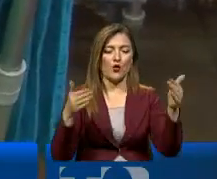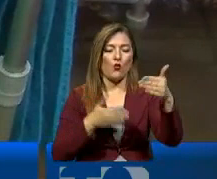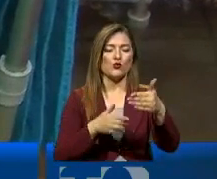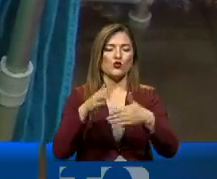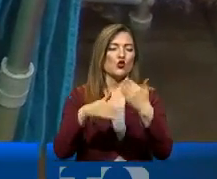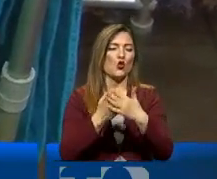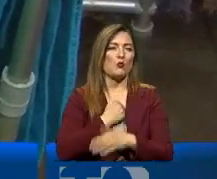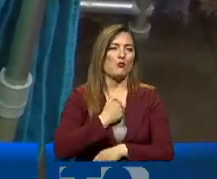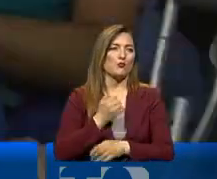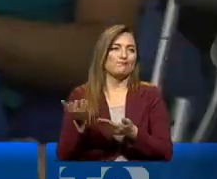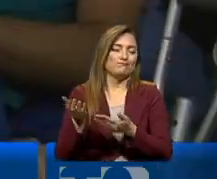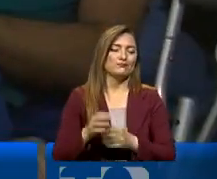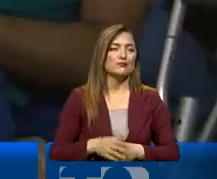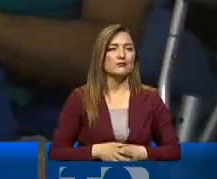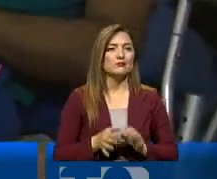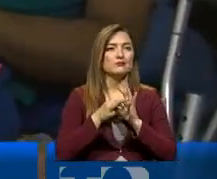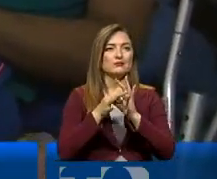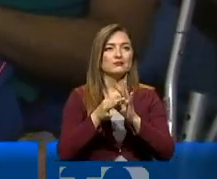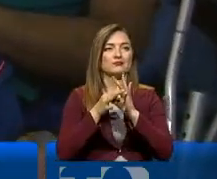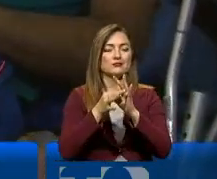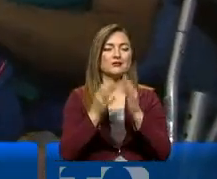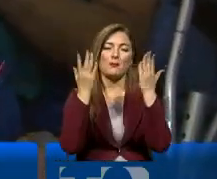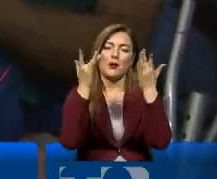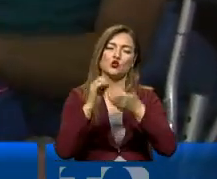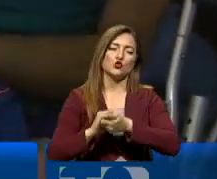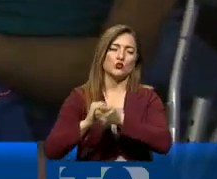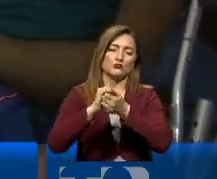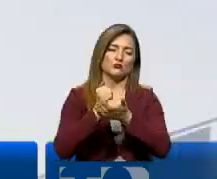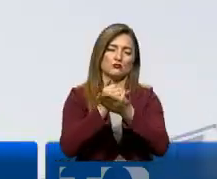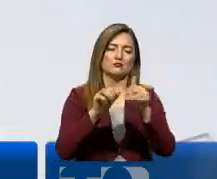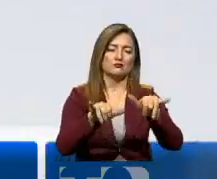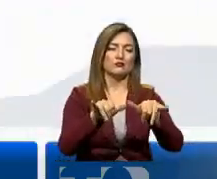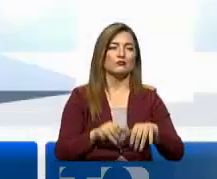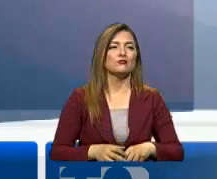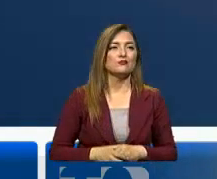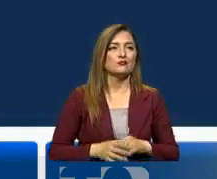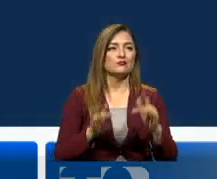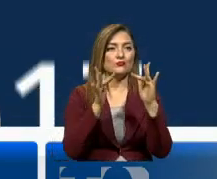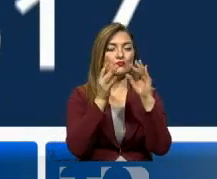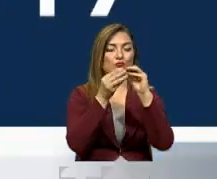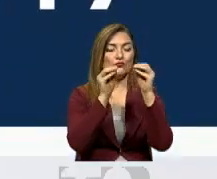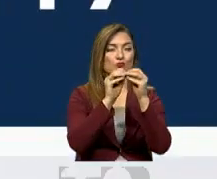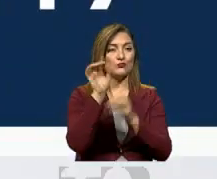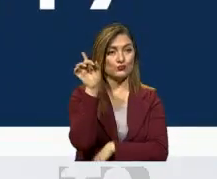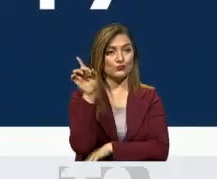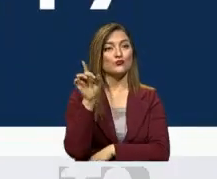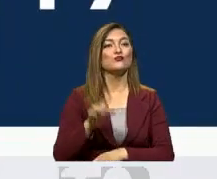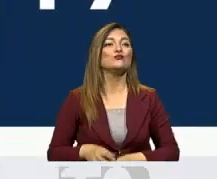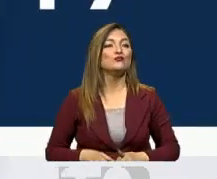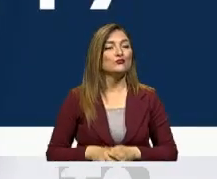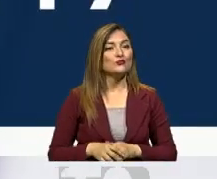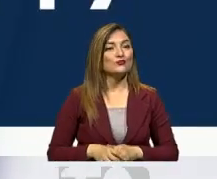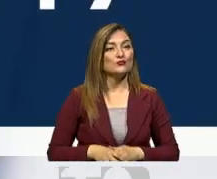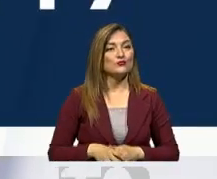albergue por eso pide que la colaboración y las manos solidarias no terminen su contacto es el siguiente 0 98